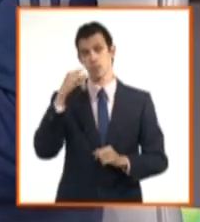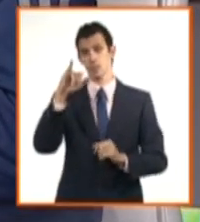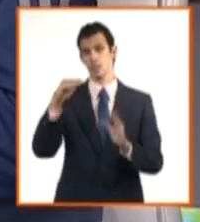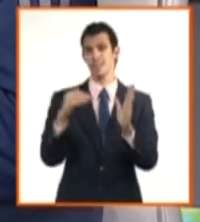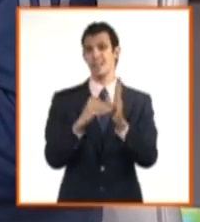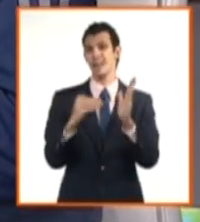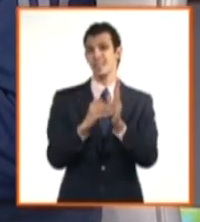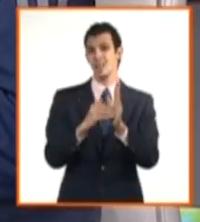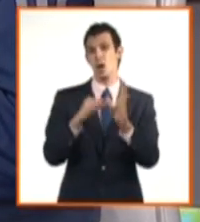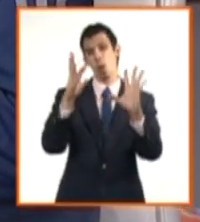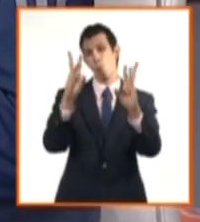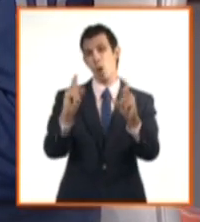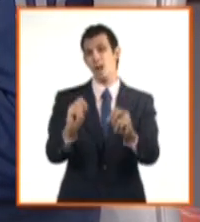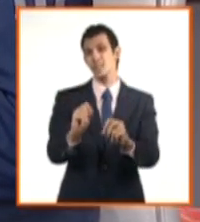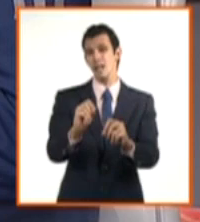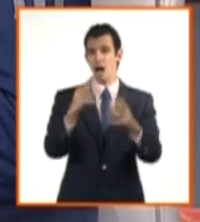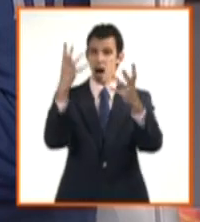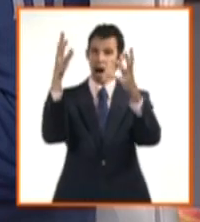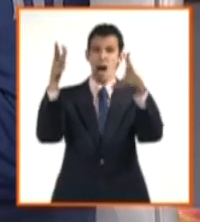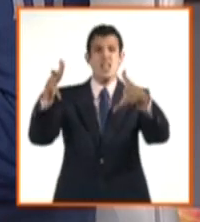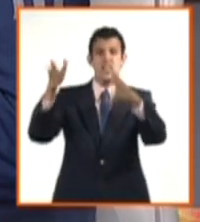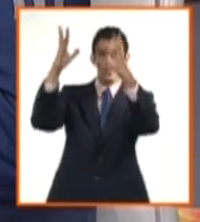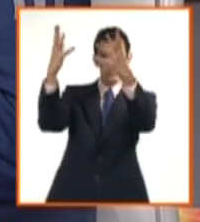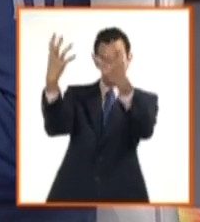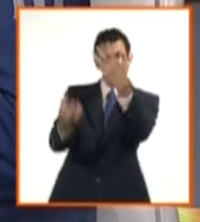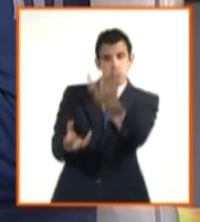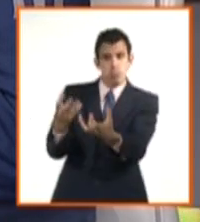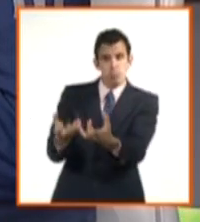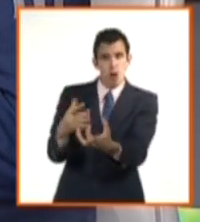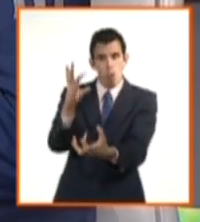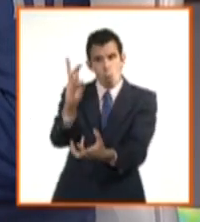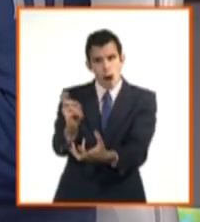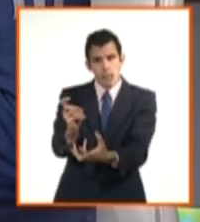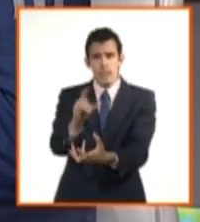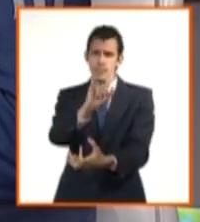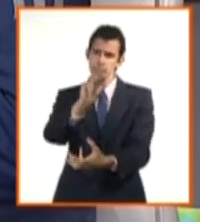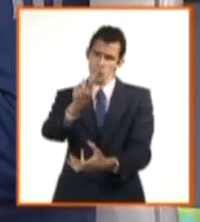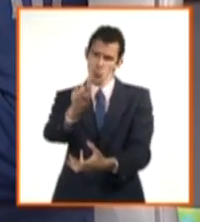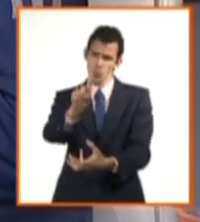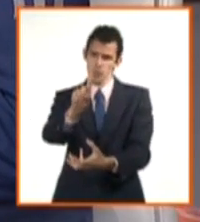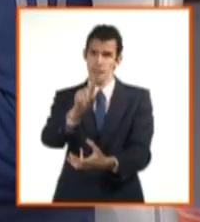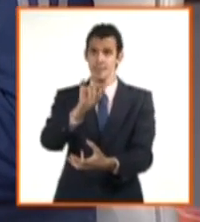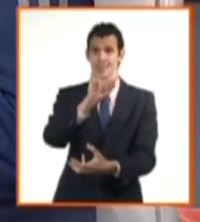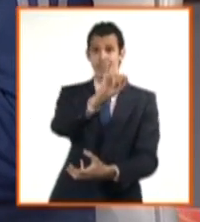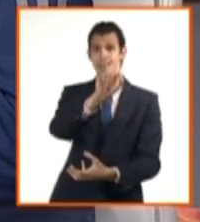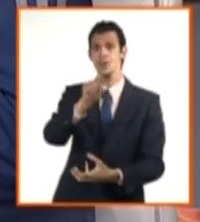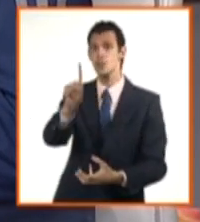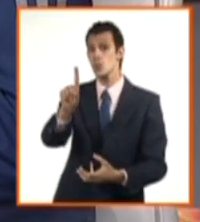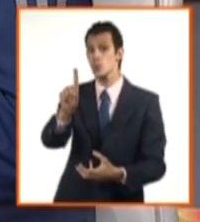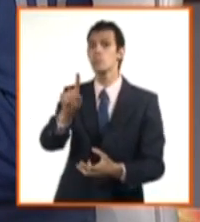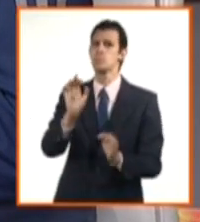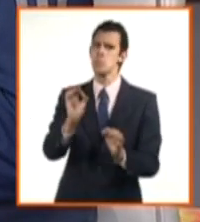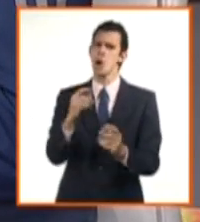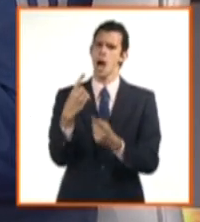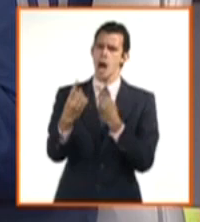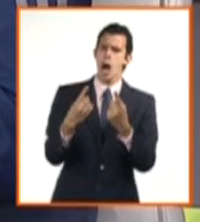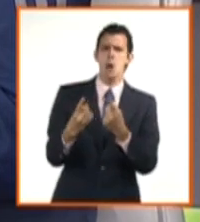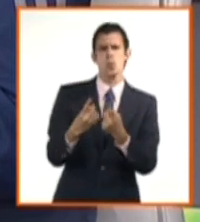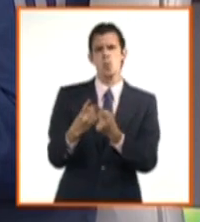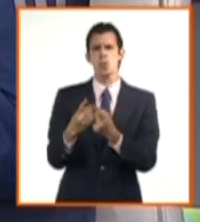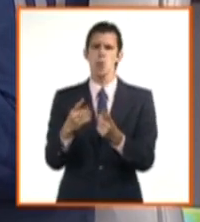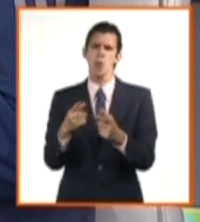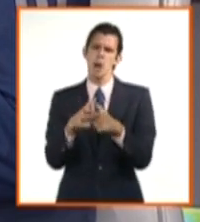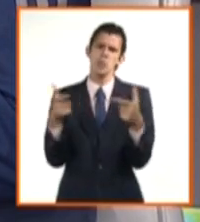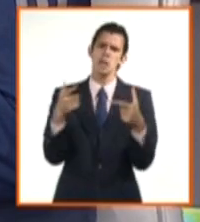de ellos 60 derrumbe parcial y un solo derrumbe total en el municipio desde octubre que afectó nueve